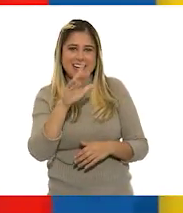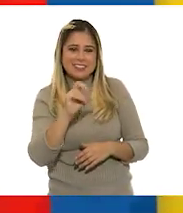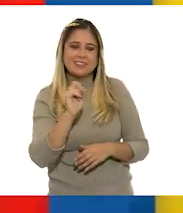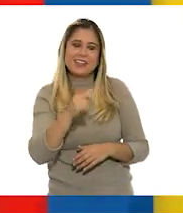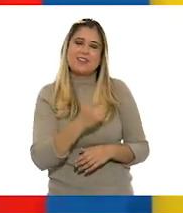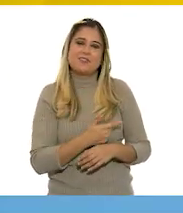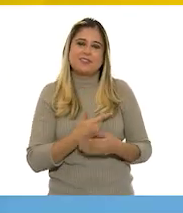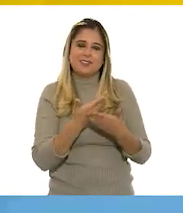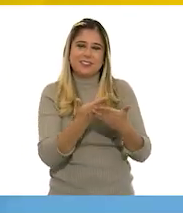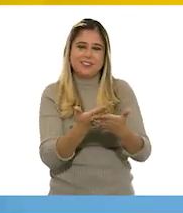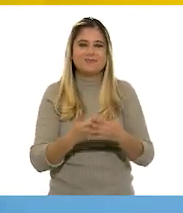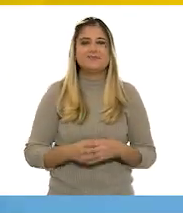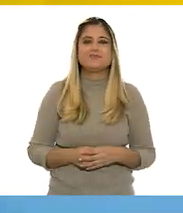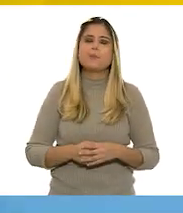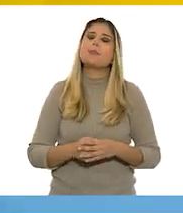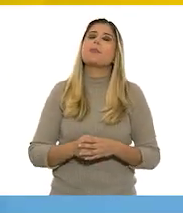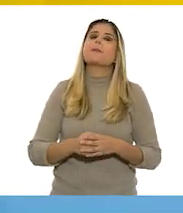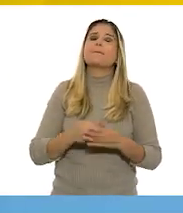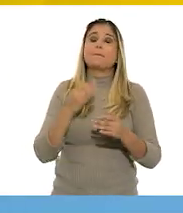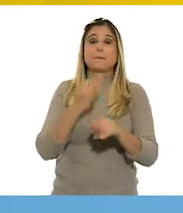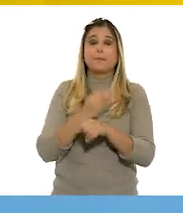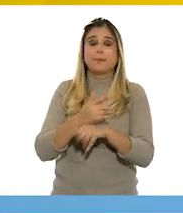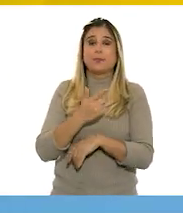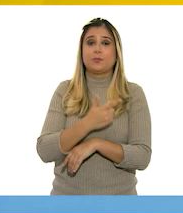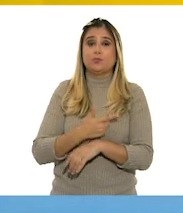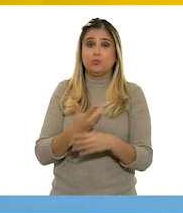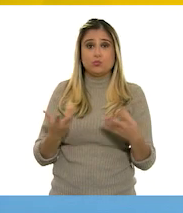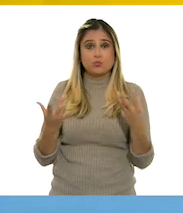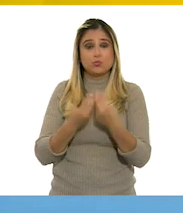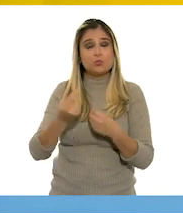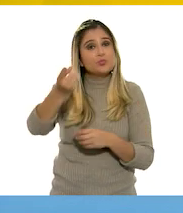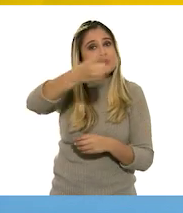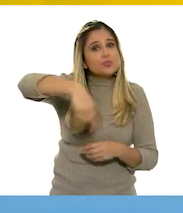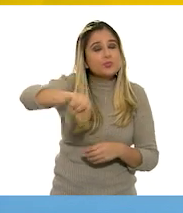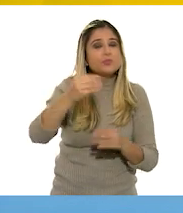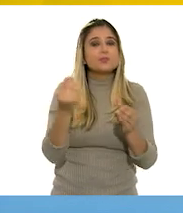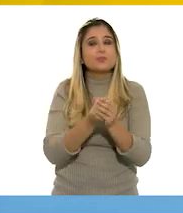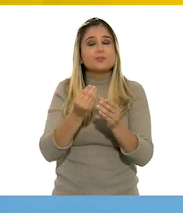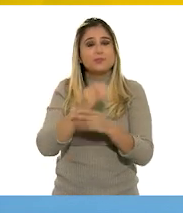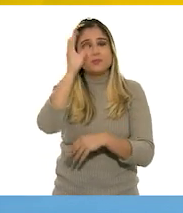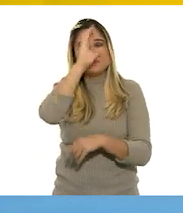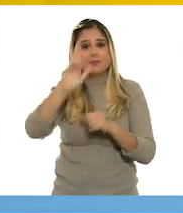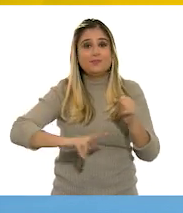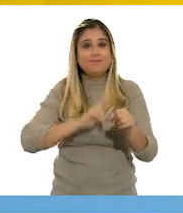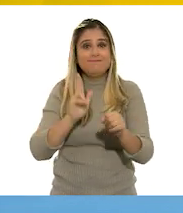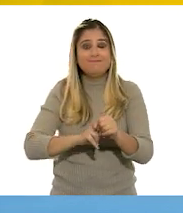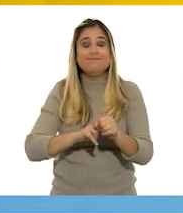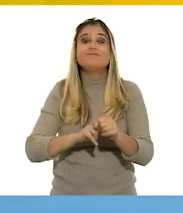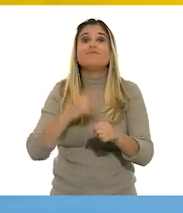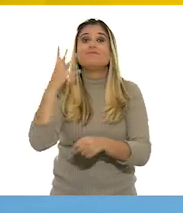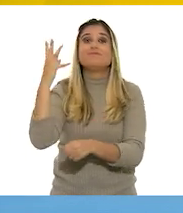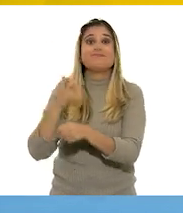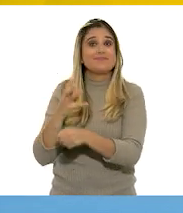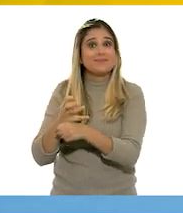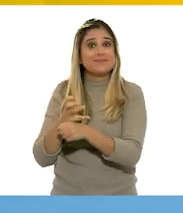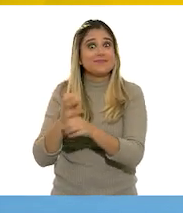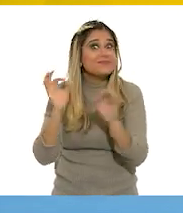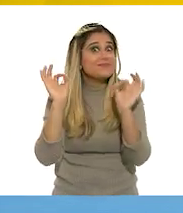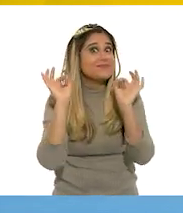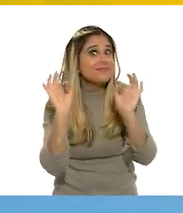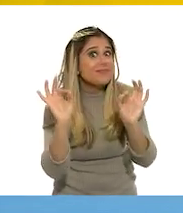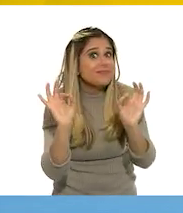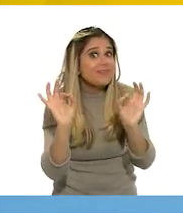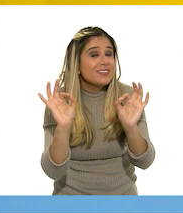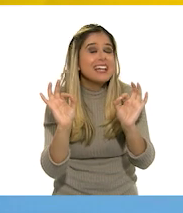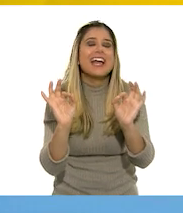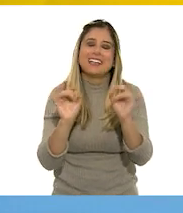un placer, maestro. Vamos a tener el gusto de estar con ustedes en esta clase de Ciencias Naturales de cuarto grado. ¿Están listos? Pues, maestro,